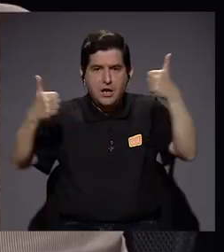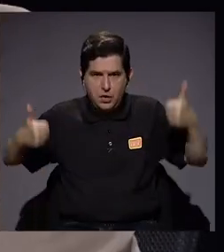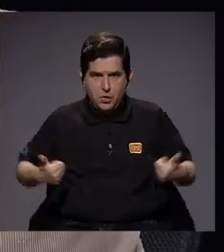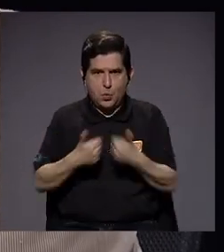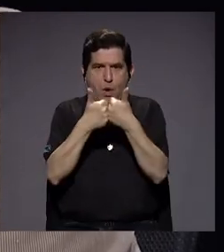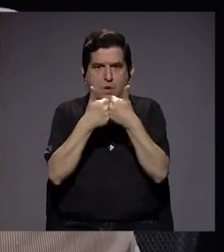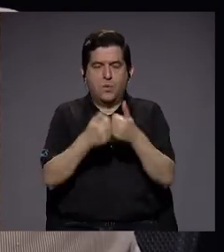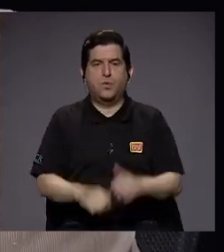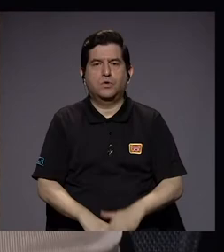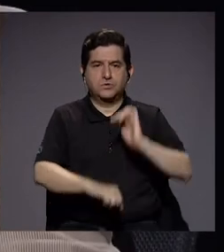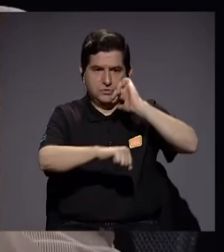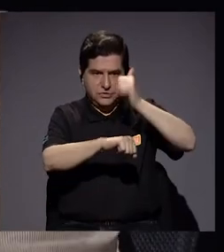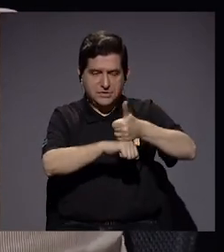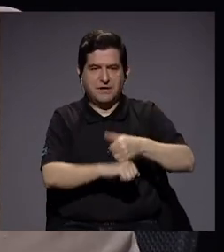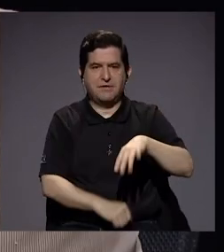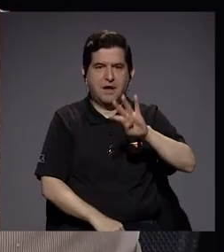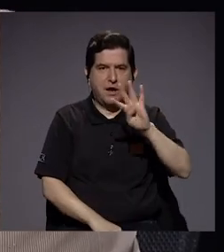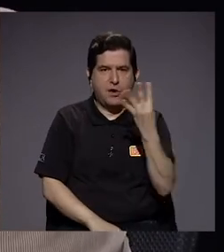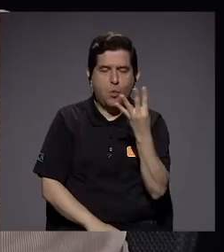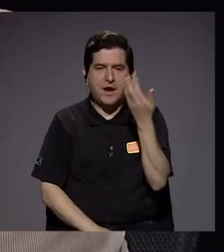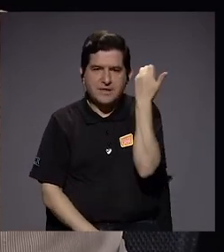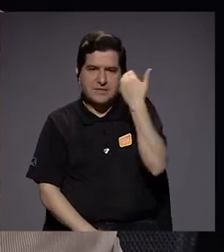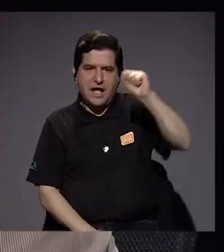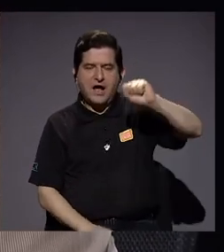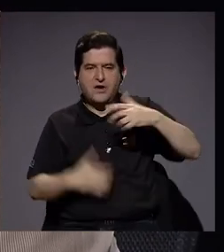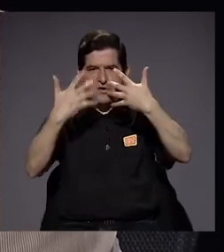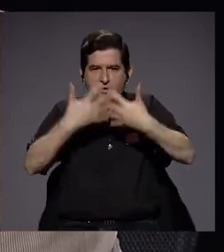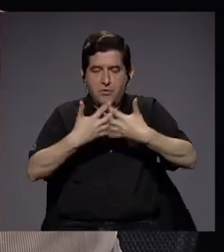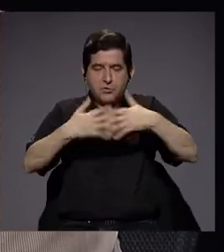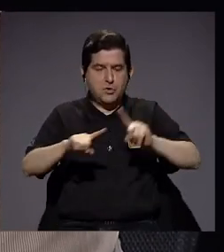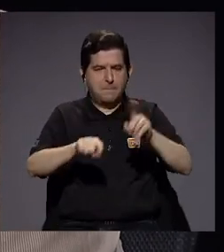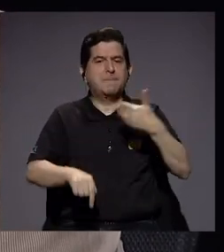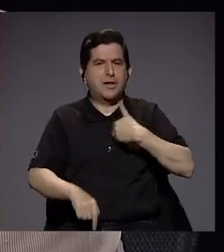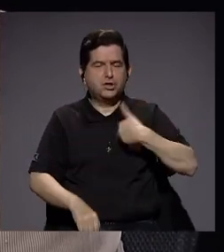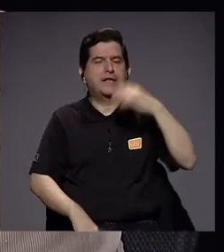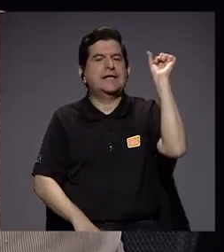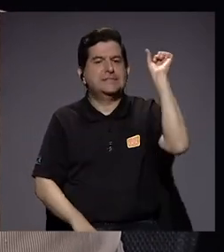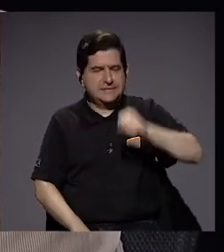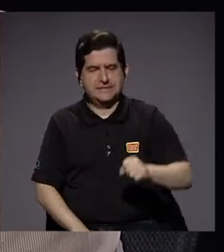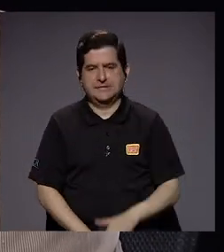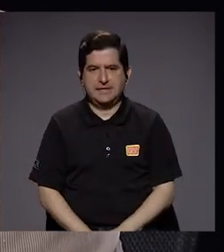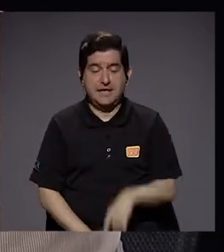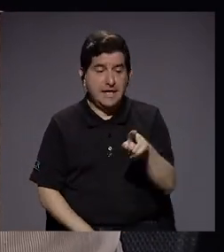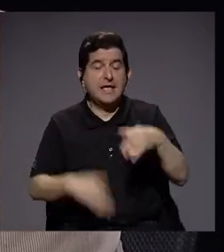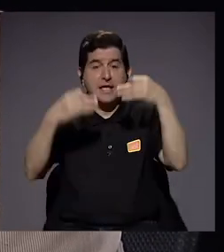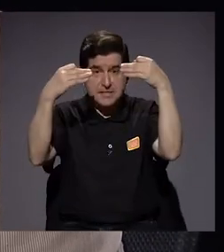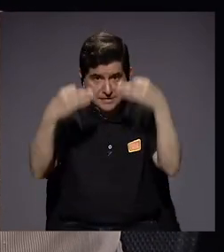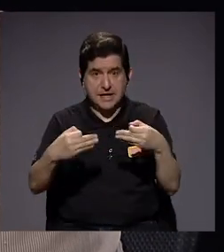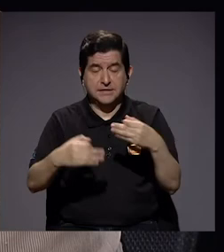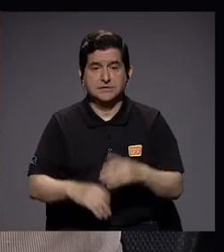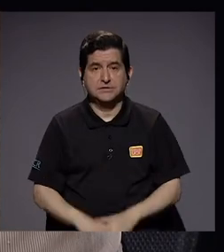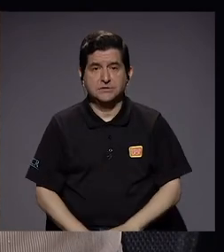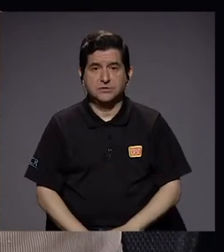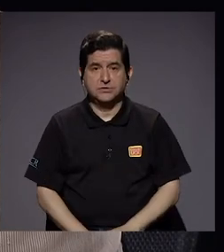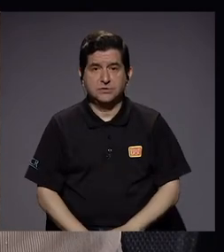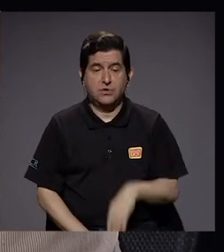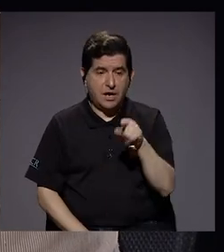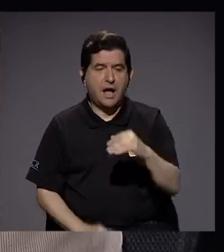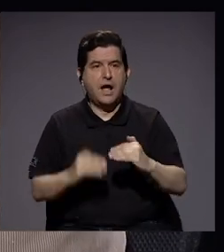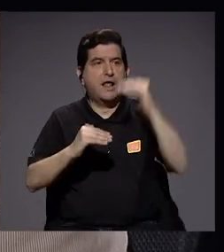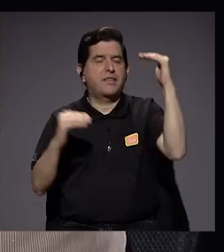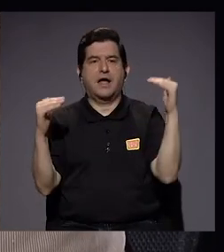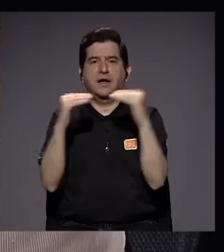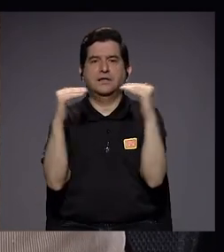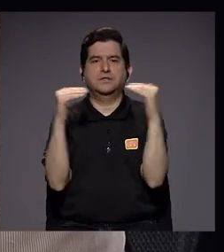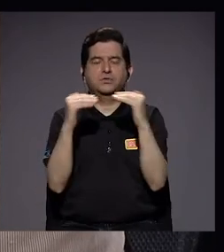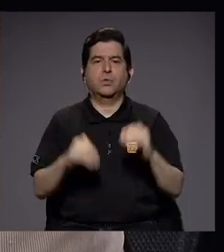retos puestos por la cuarta revolución industrial. Pero definitivamente sí lo tenemos. Y repito, son decisiones y son decisiones al